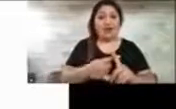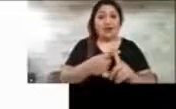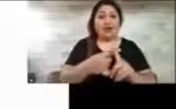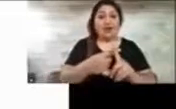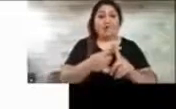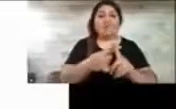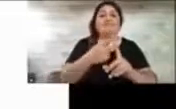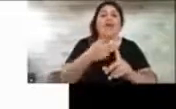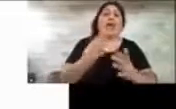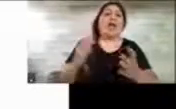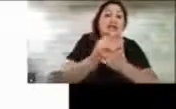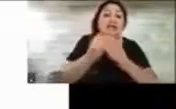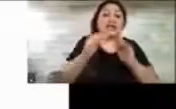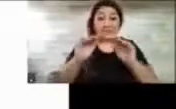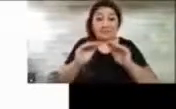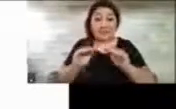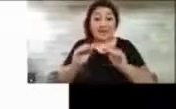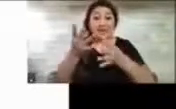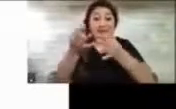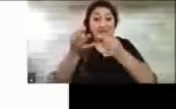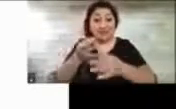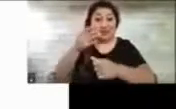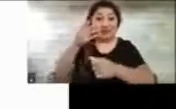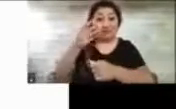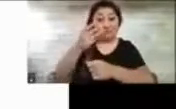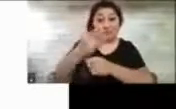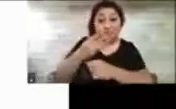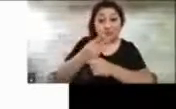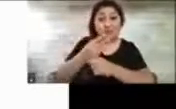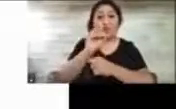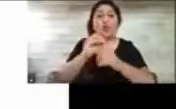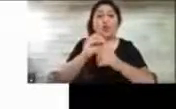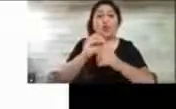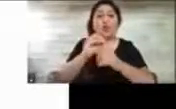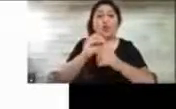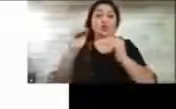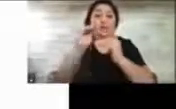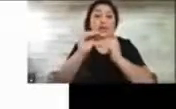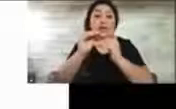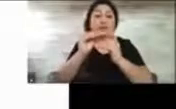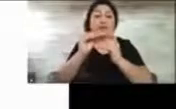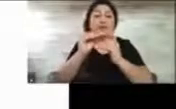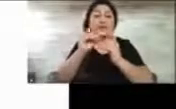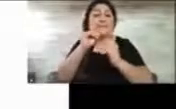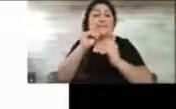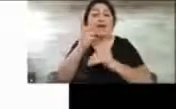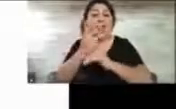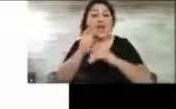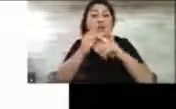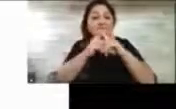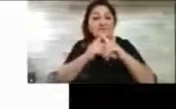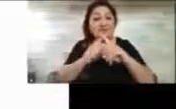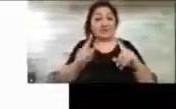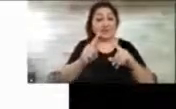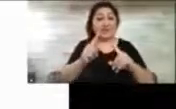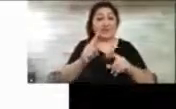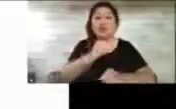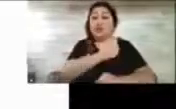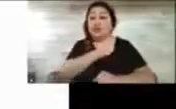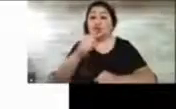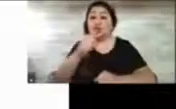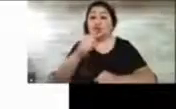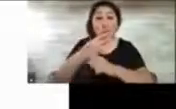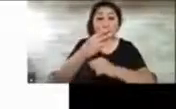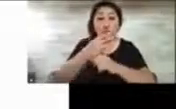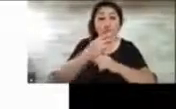supera. Y en esto es importante destacar que hay una pequeña y una sutil diferencia en que no todos los adultos mayores presentan o tienen algún